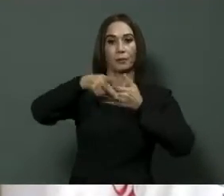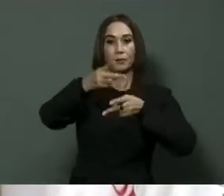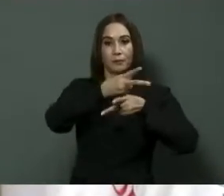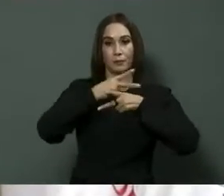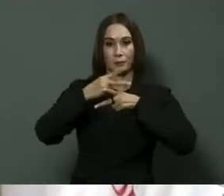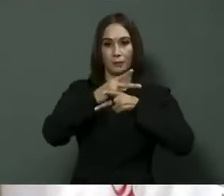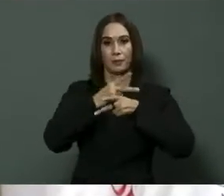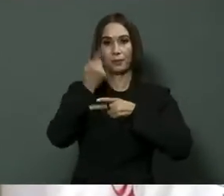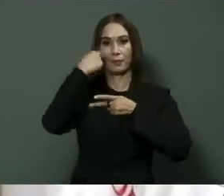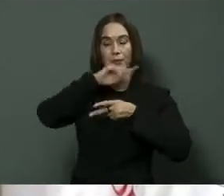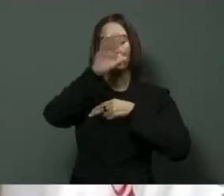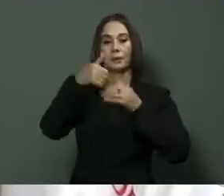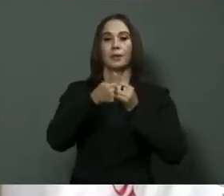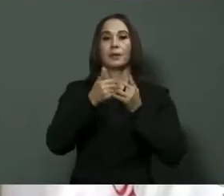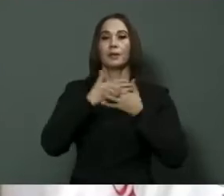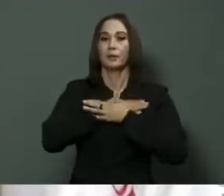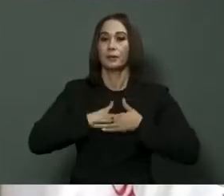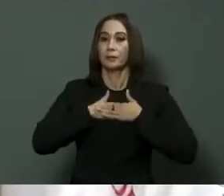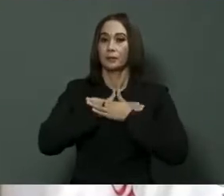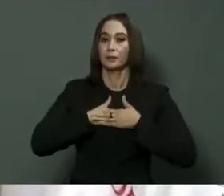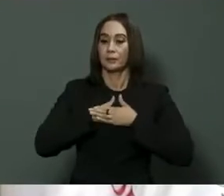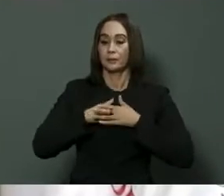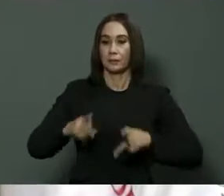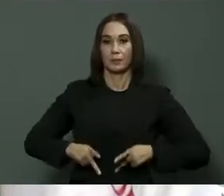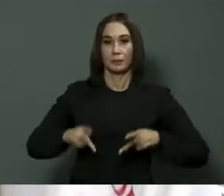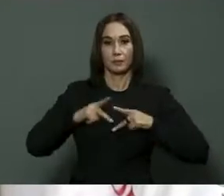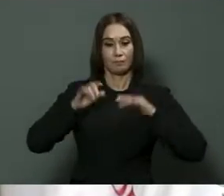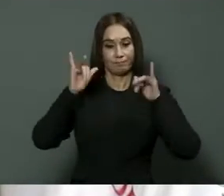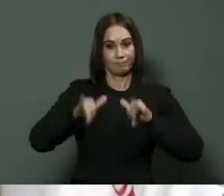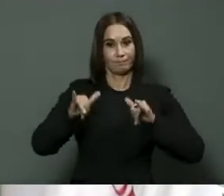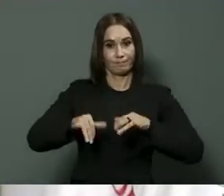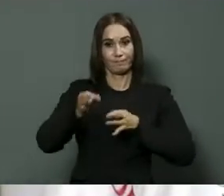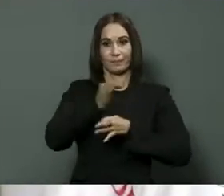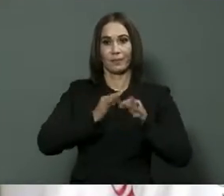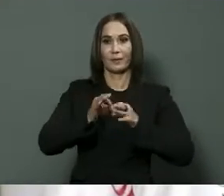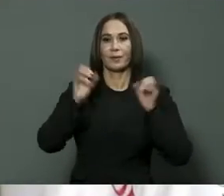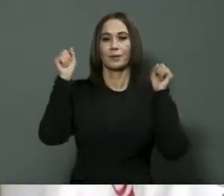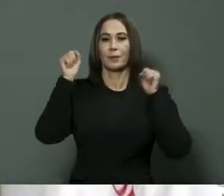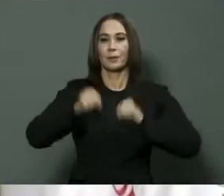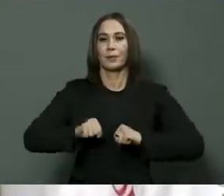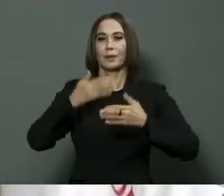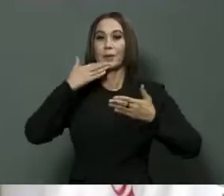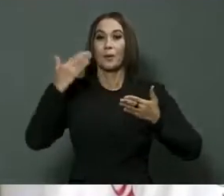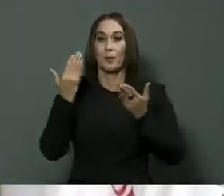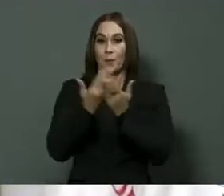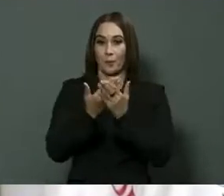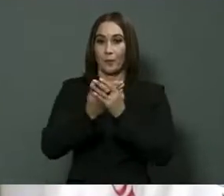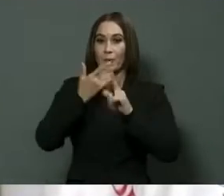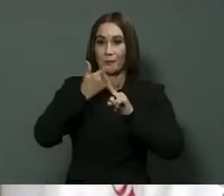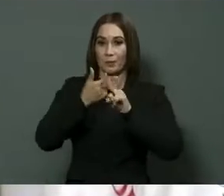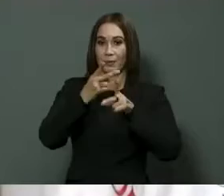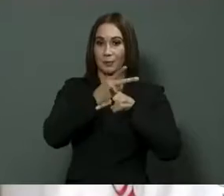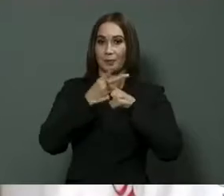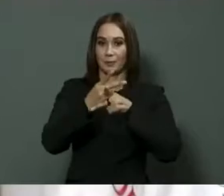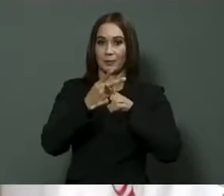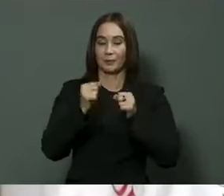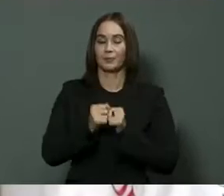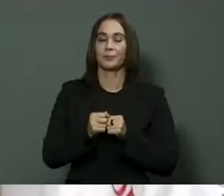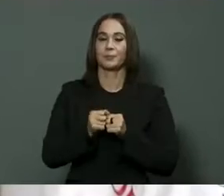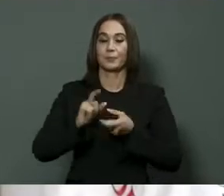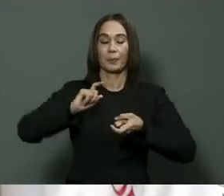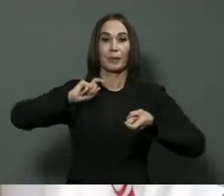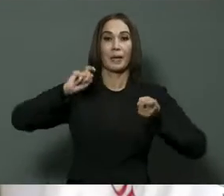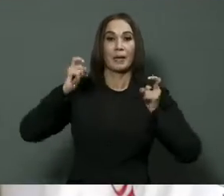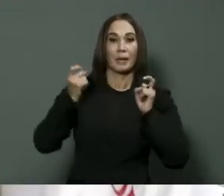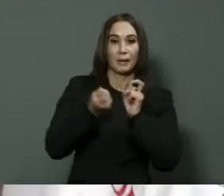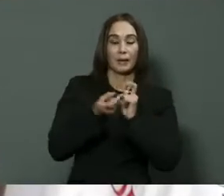seguridad para que el disfrute de los residentes en este municipio pues pueda ser pleno y, por supuesto, seguro. El